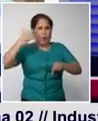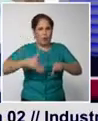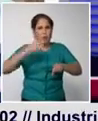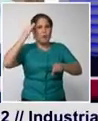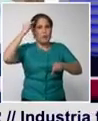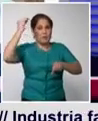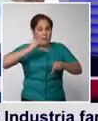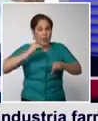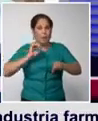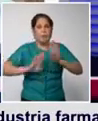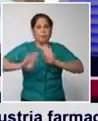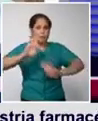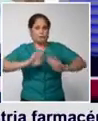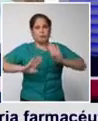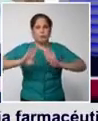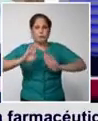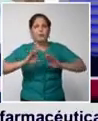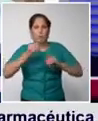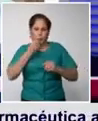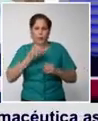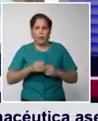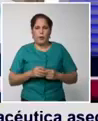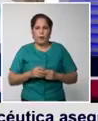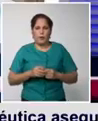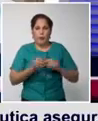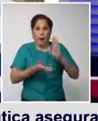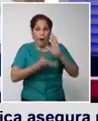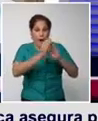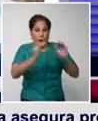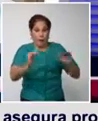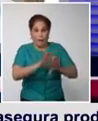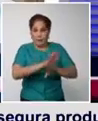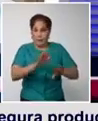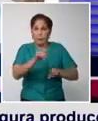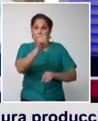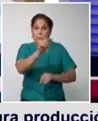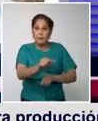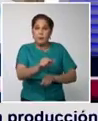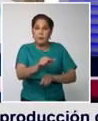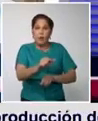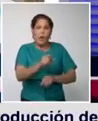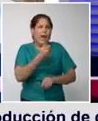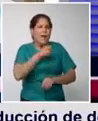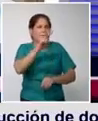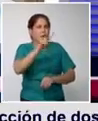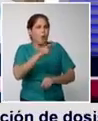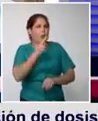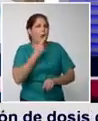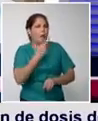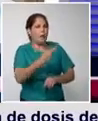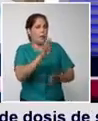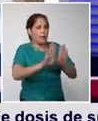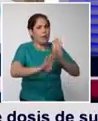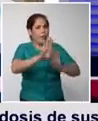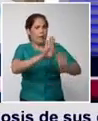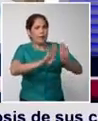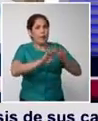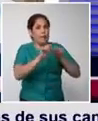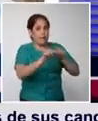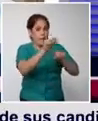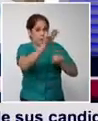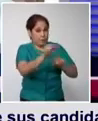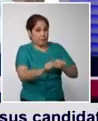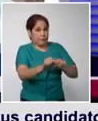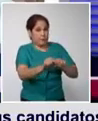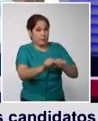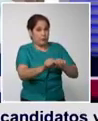pacientes o convalecientes ya dados de alta, que cuando uno le evalúa la respuesta, prácticamente no tienen